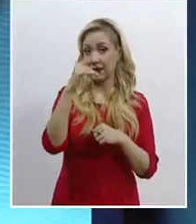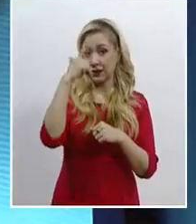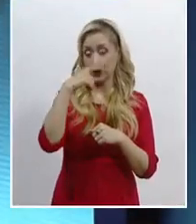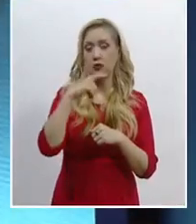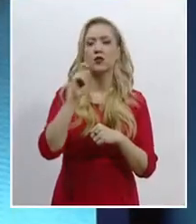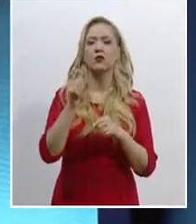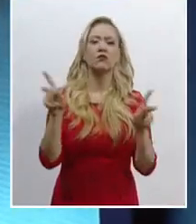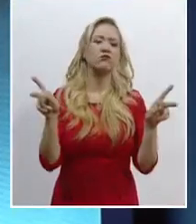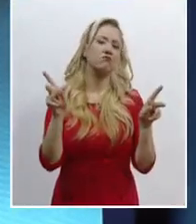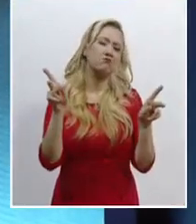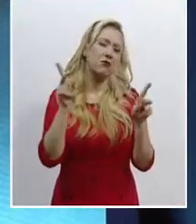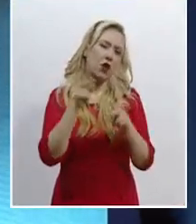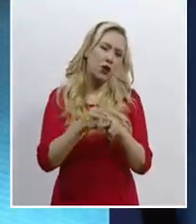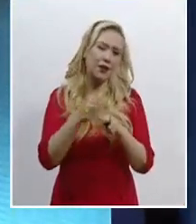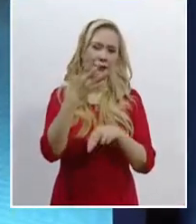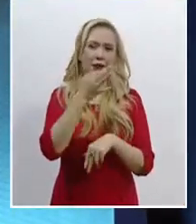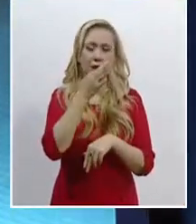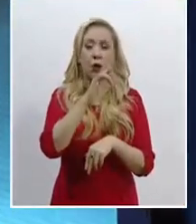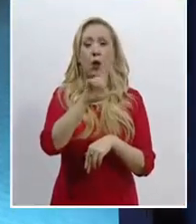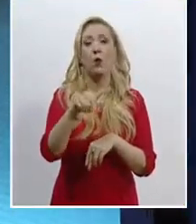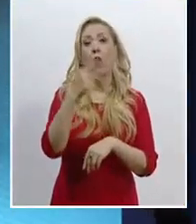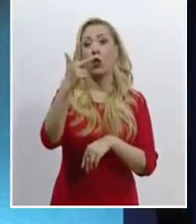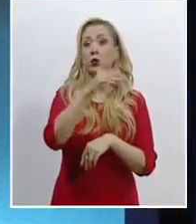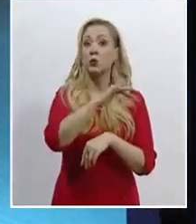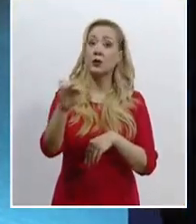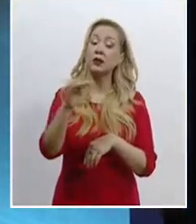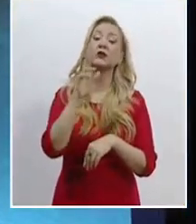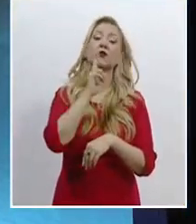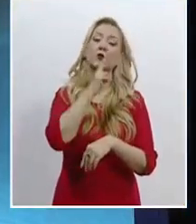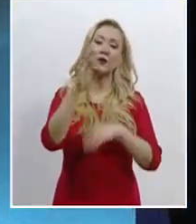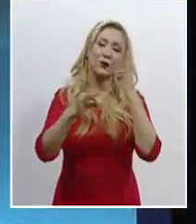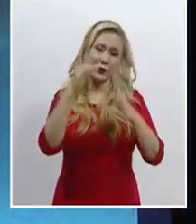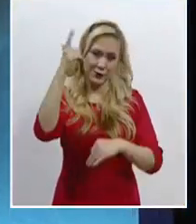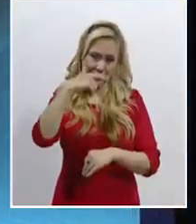nuestro avance informativo y a las 20:30 horas el noticiario